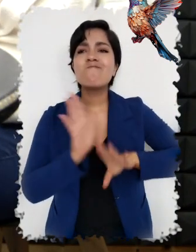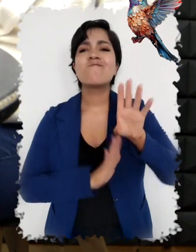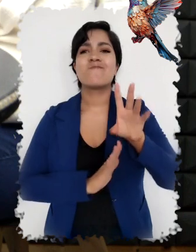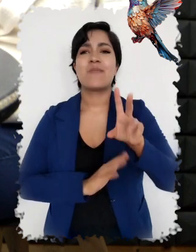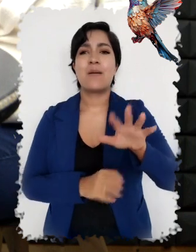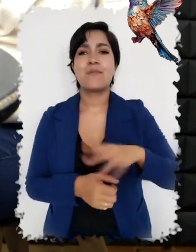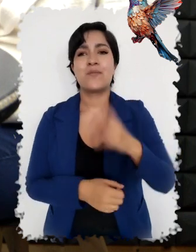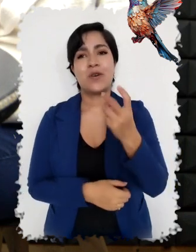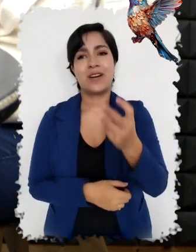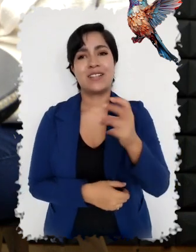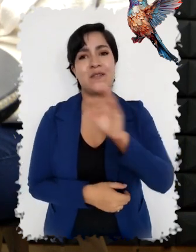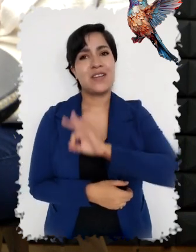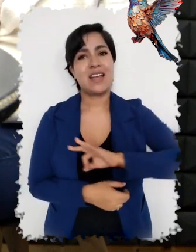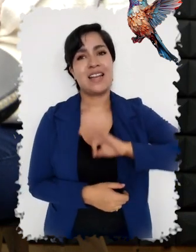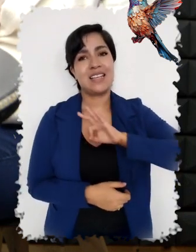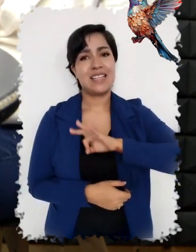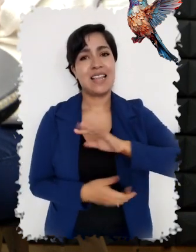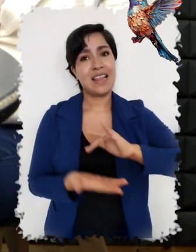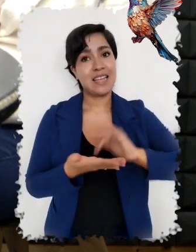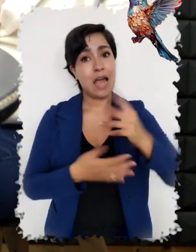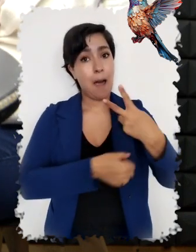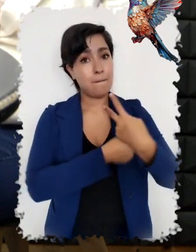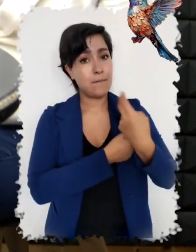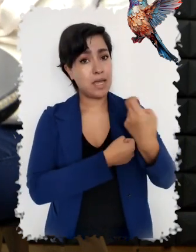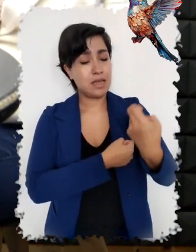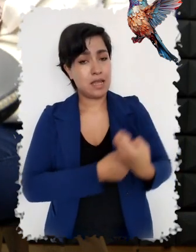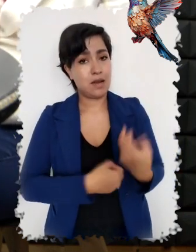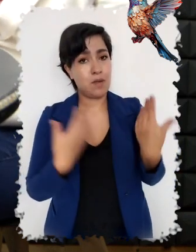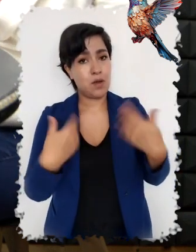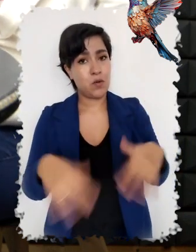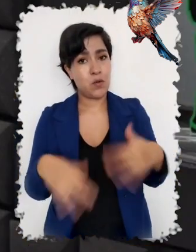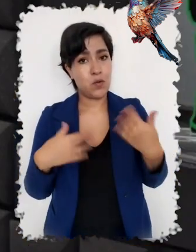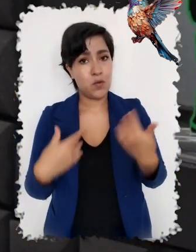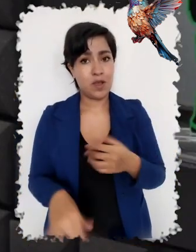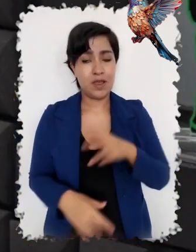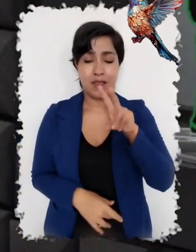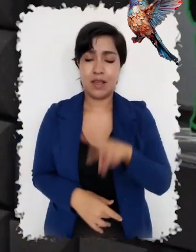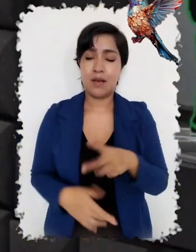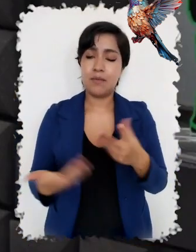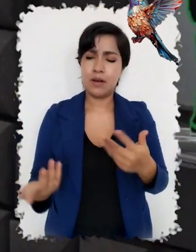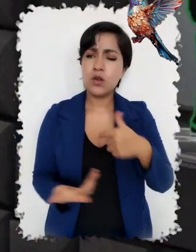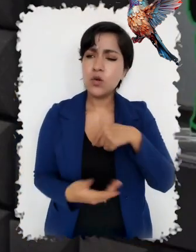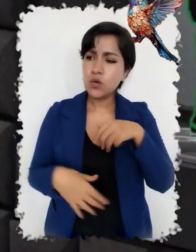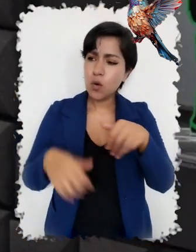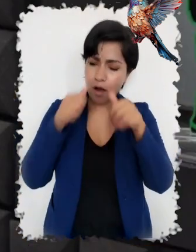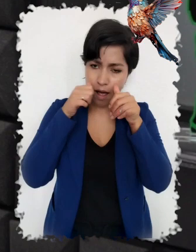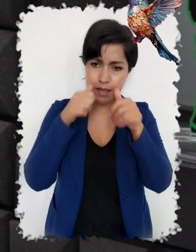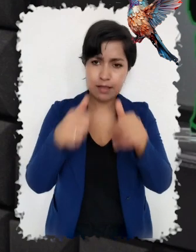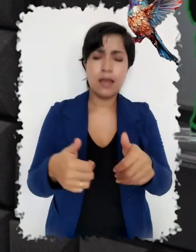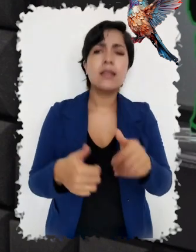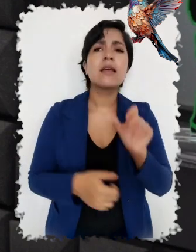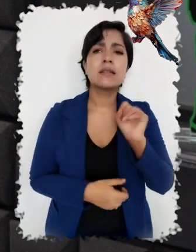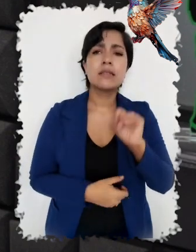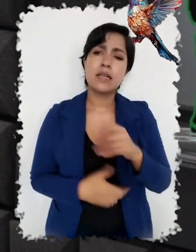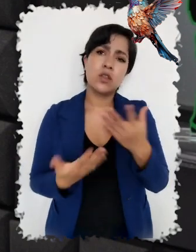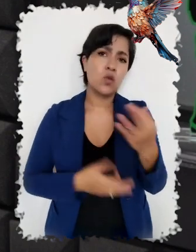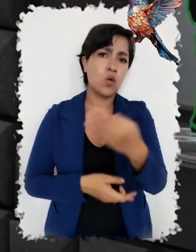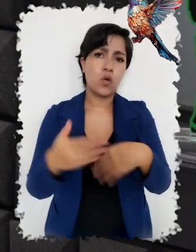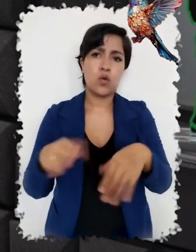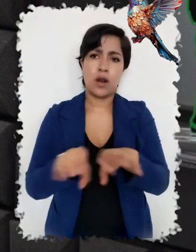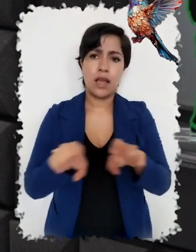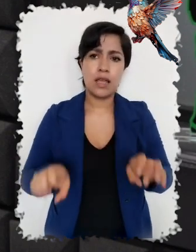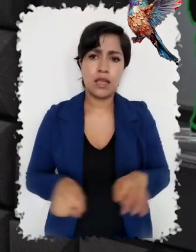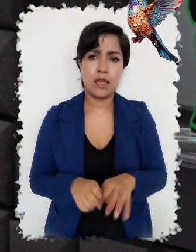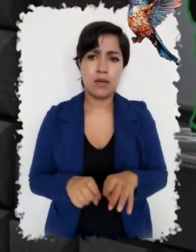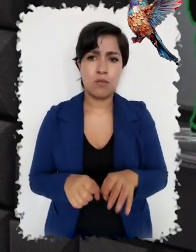entonces yo te felicito por eso te agradezco mucho la invitación y por supuesto cuentas conmigo cuentas con toda la familia de special